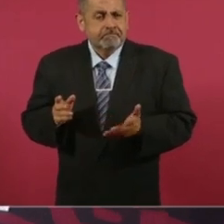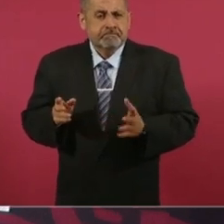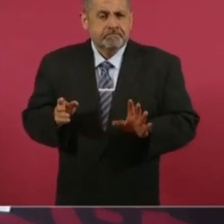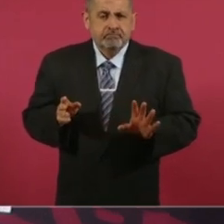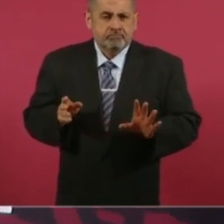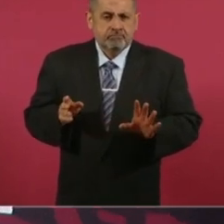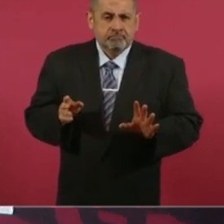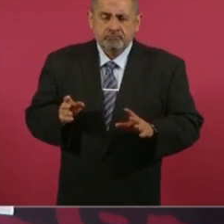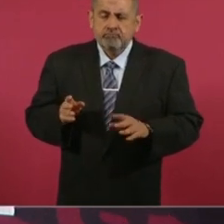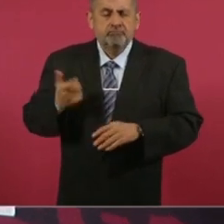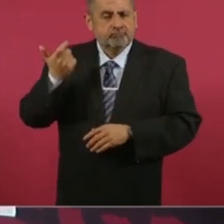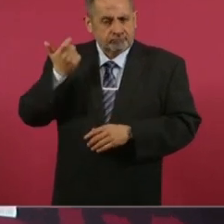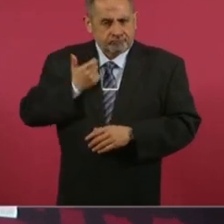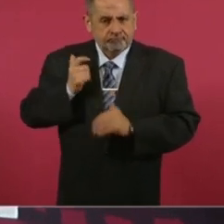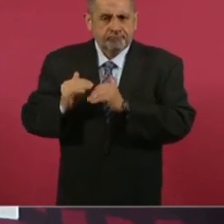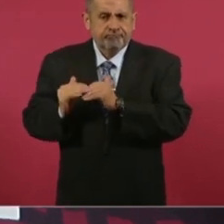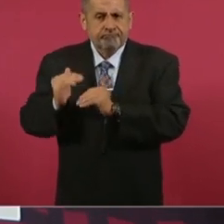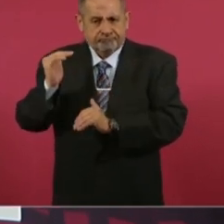se retiran,